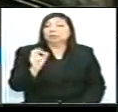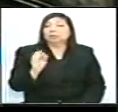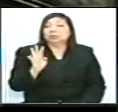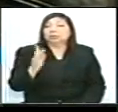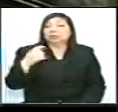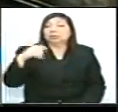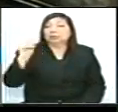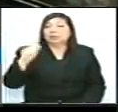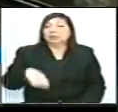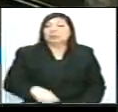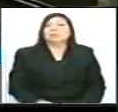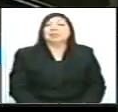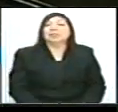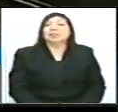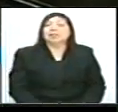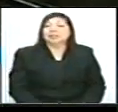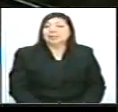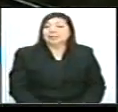32.4%.